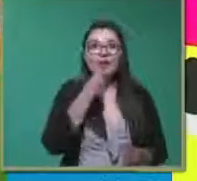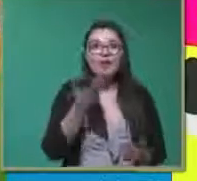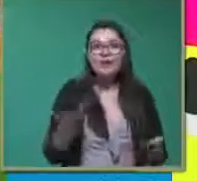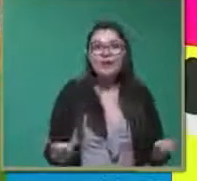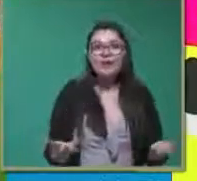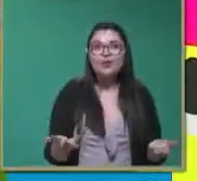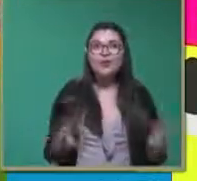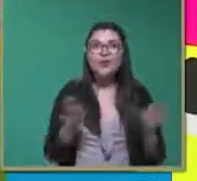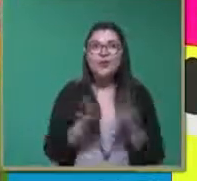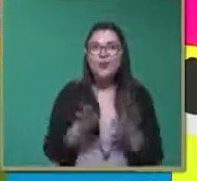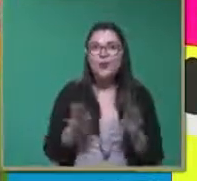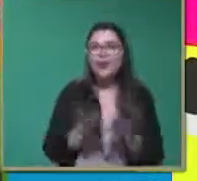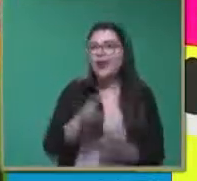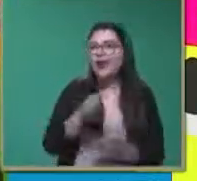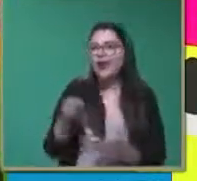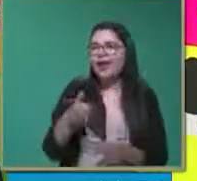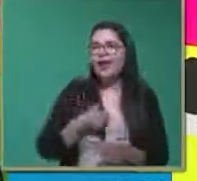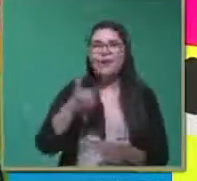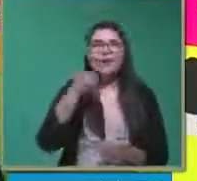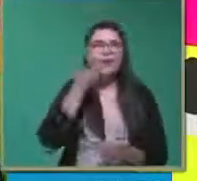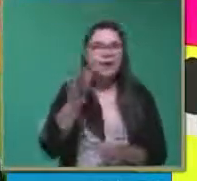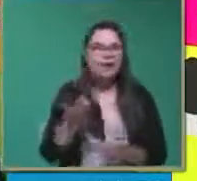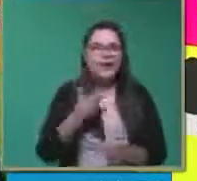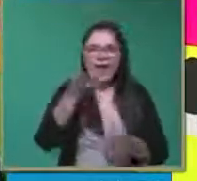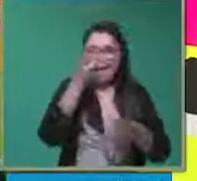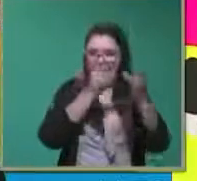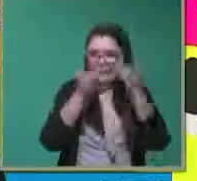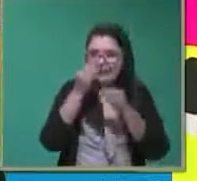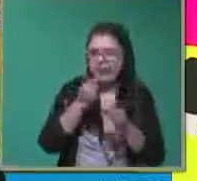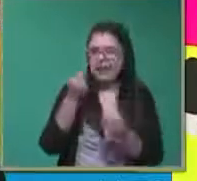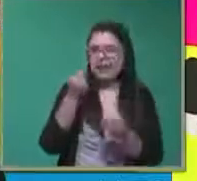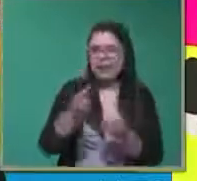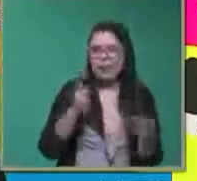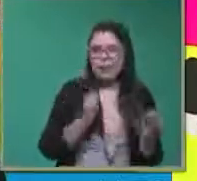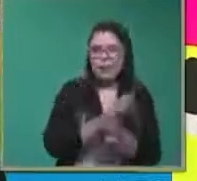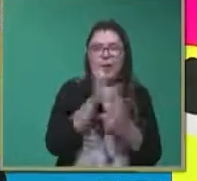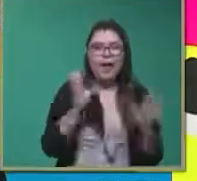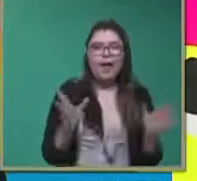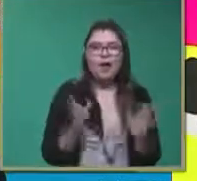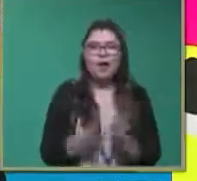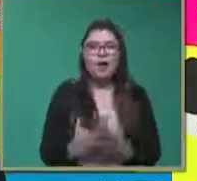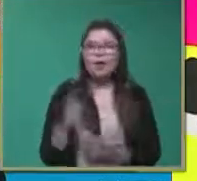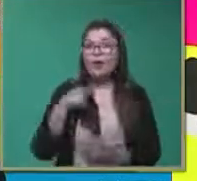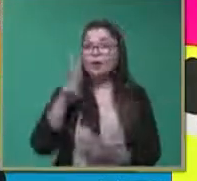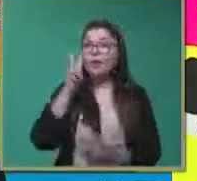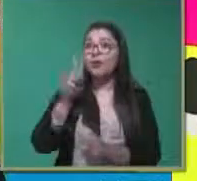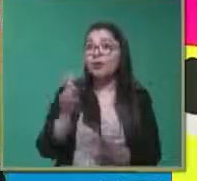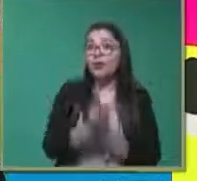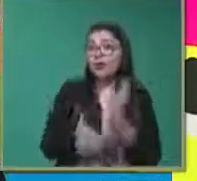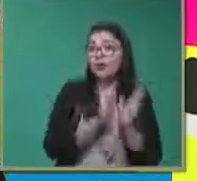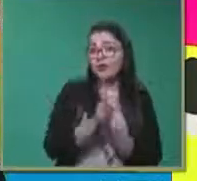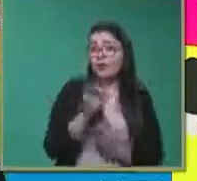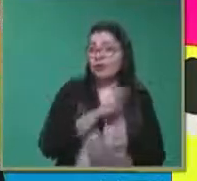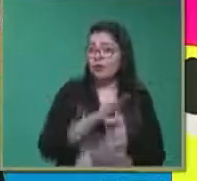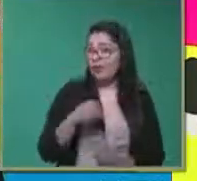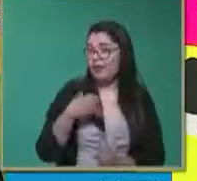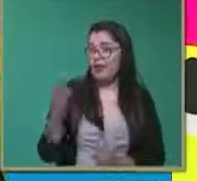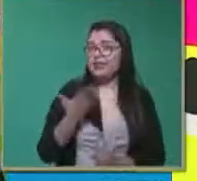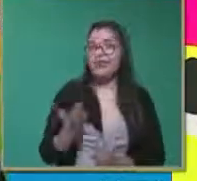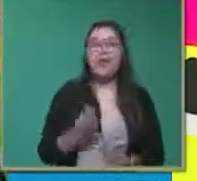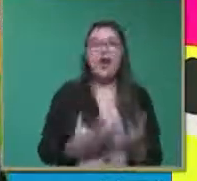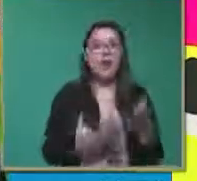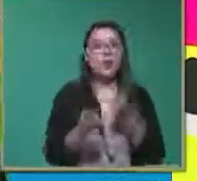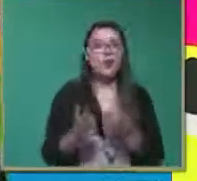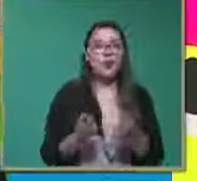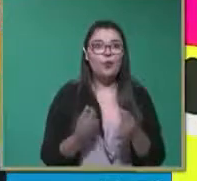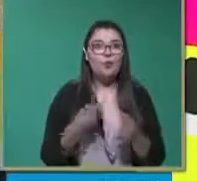quieren, pues, aprender de un mago y entonces con sus videos puede hacerlo. Bueno, hay videos como, por ejemplo, ahorita,